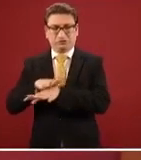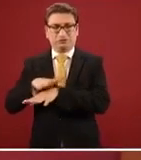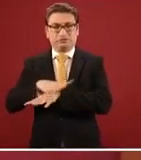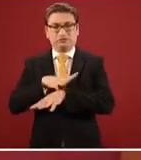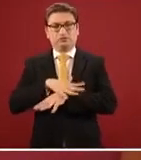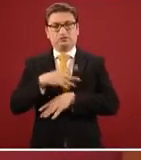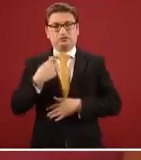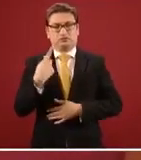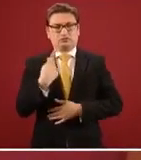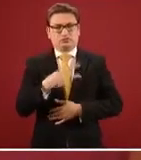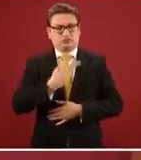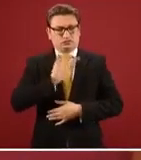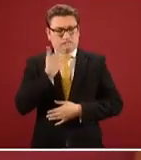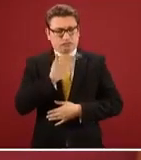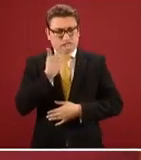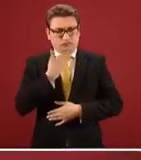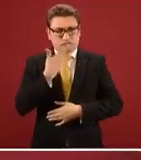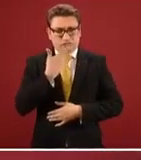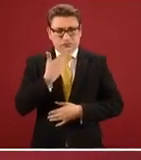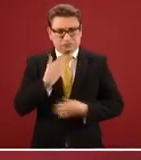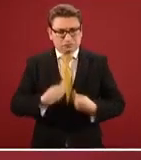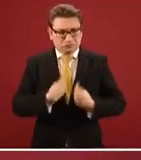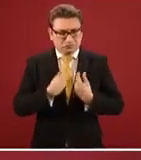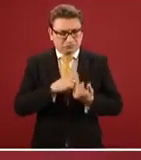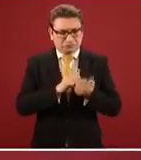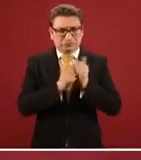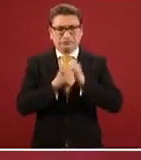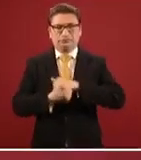su manera de ser.